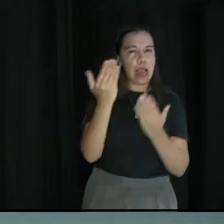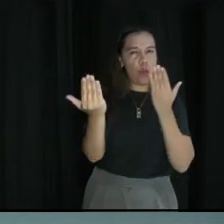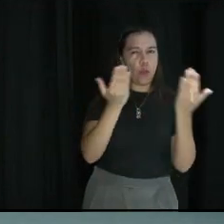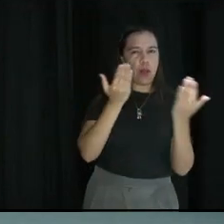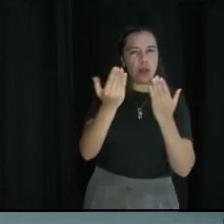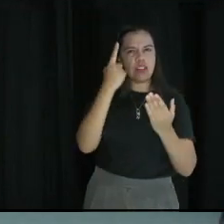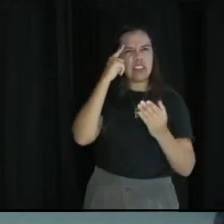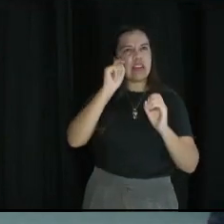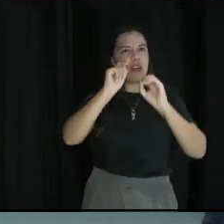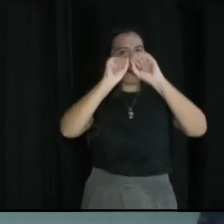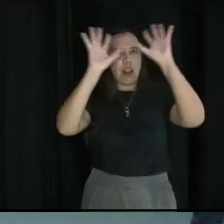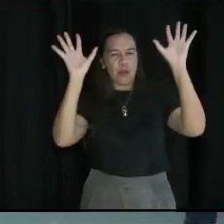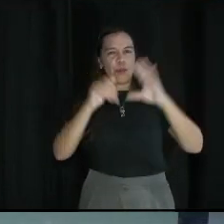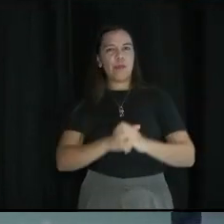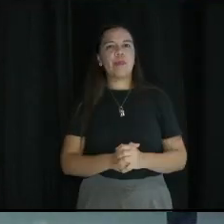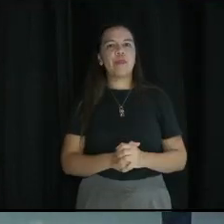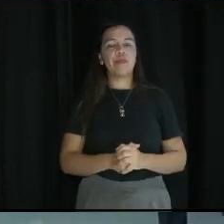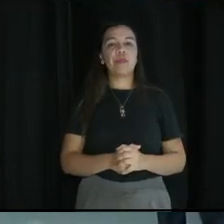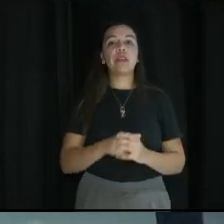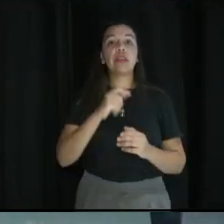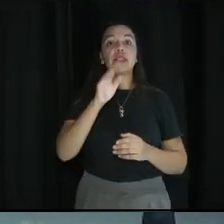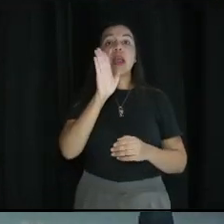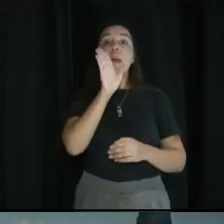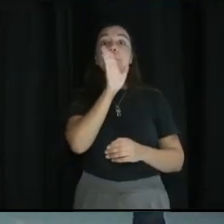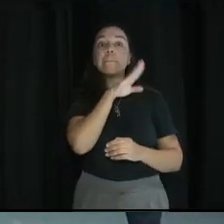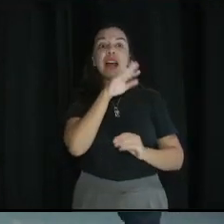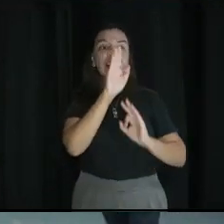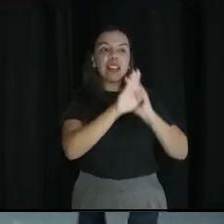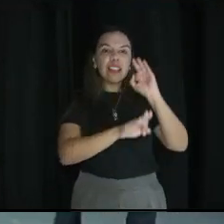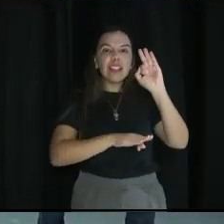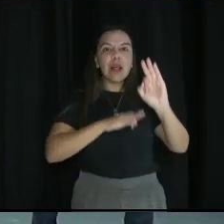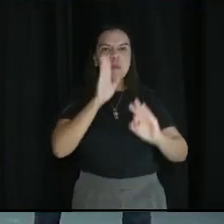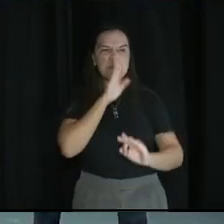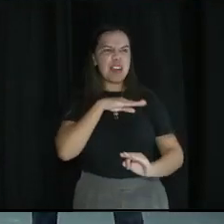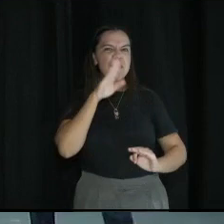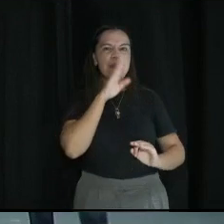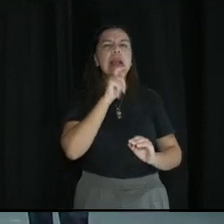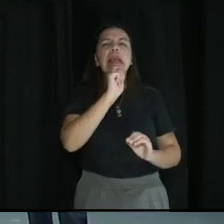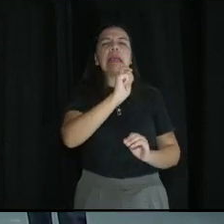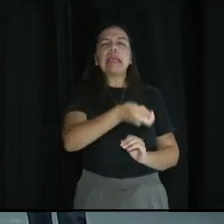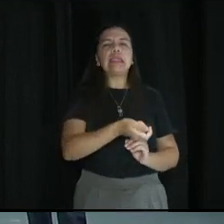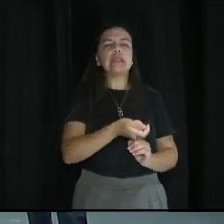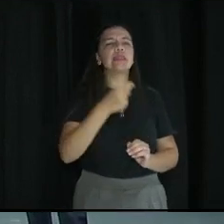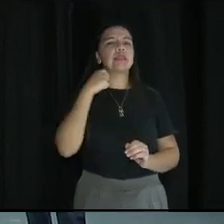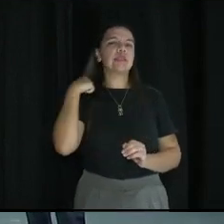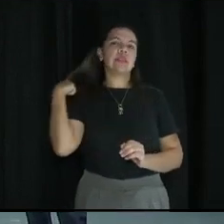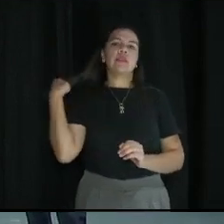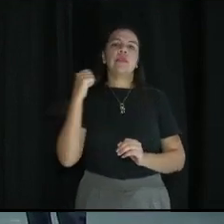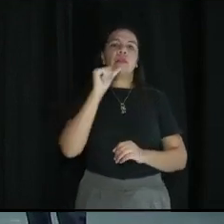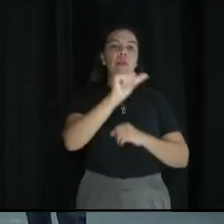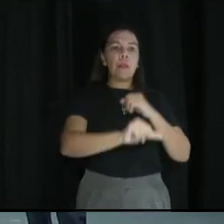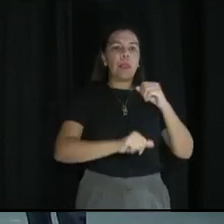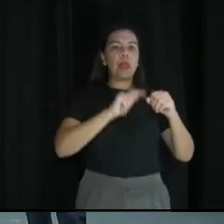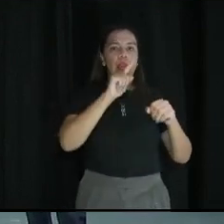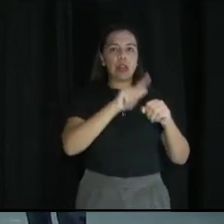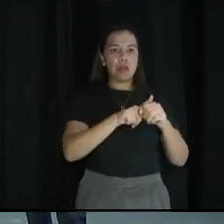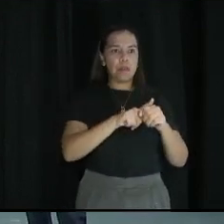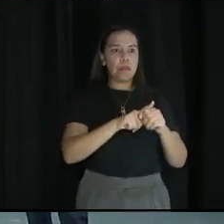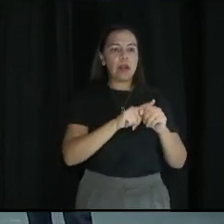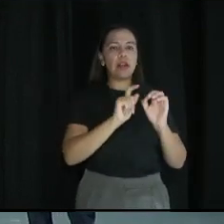más claro. En el caso del delito de maltrato animal, pues basta que un animal tenga un menoscabo en su integridad